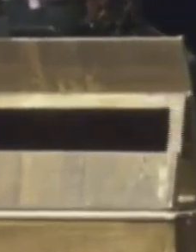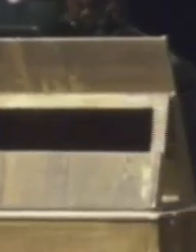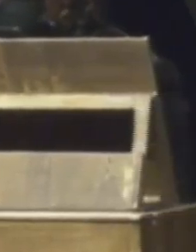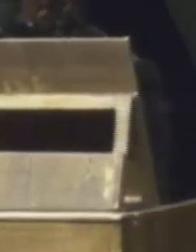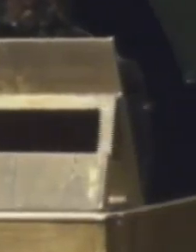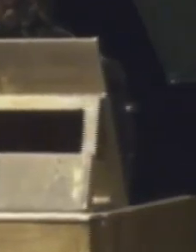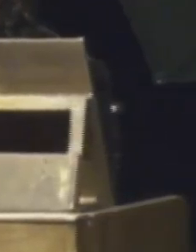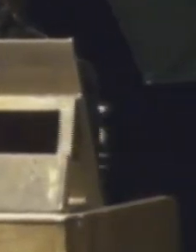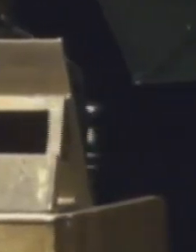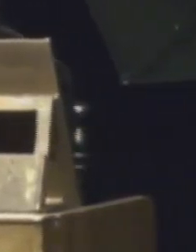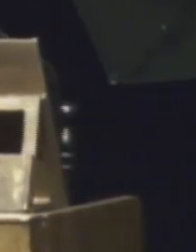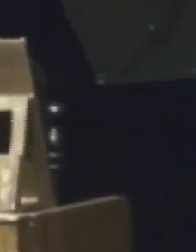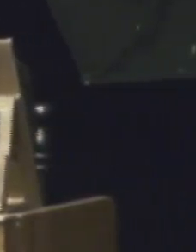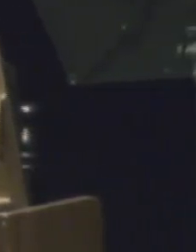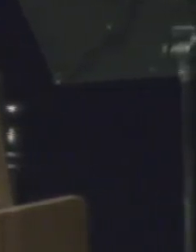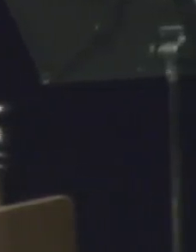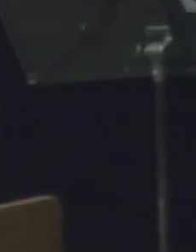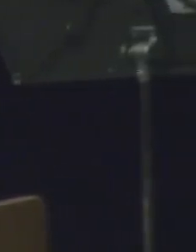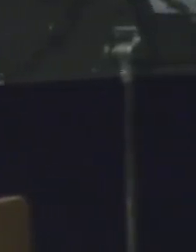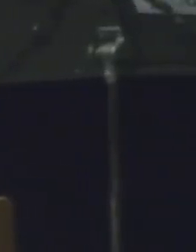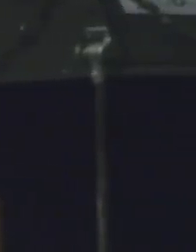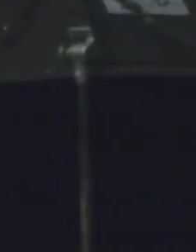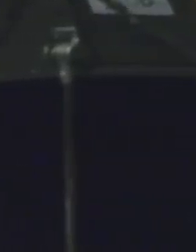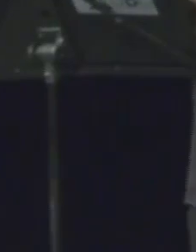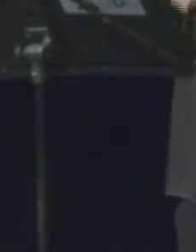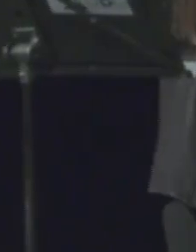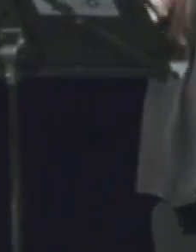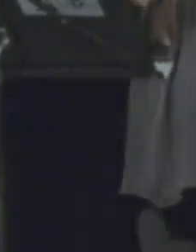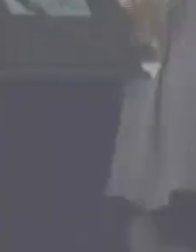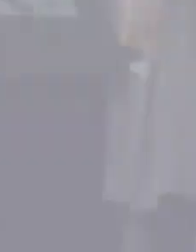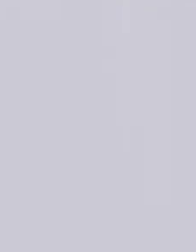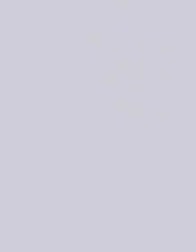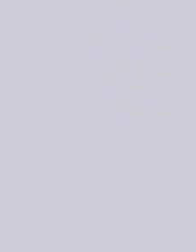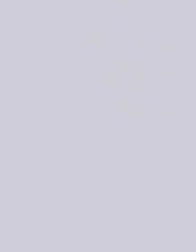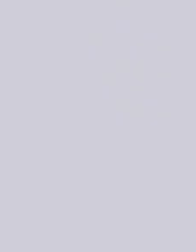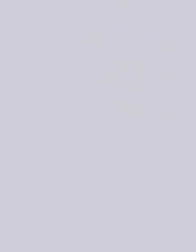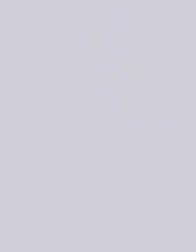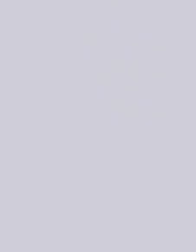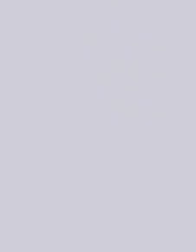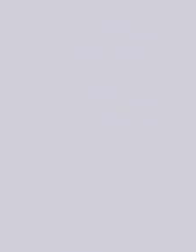Thank you.